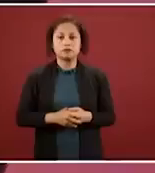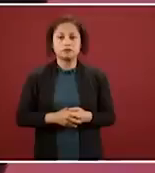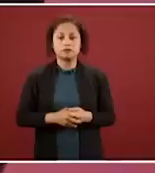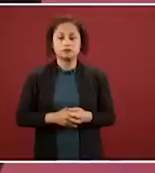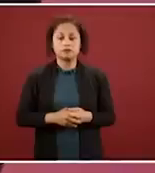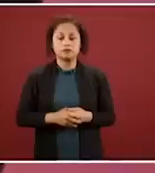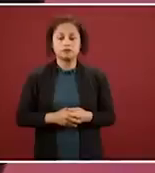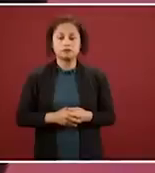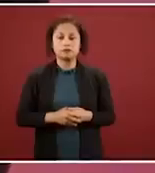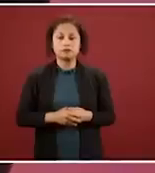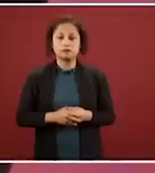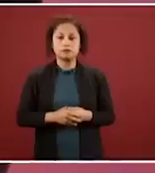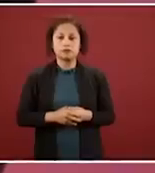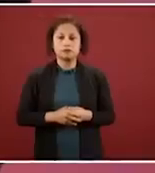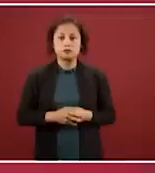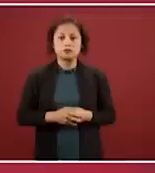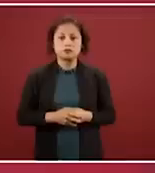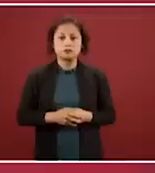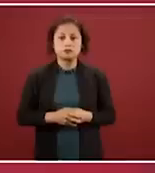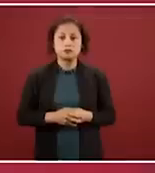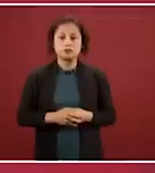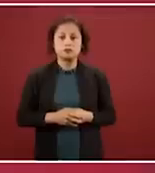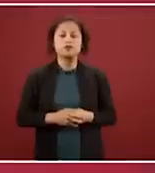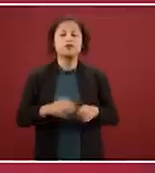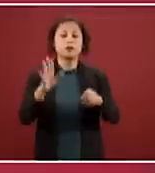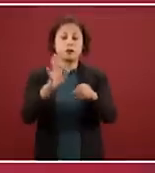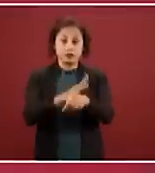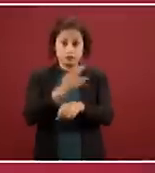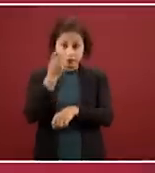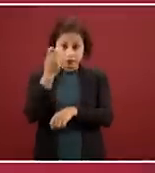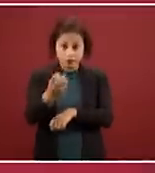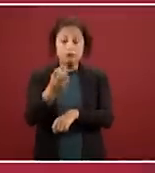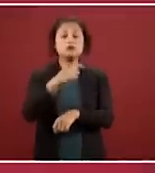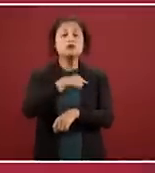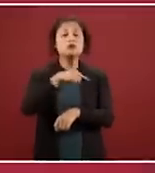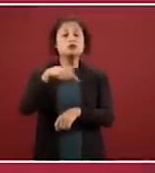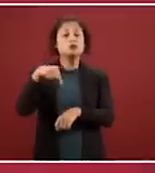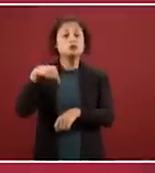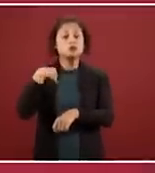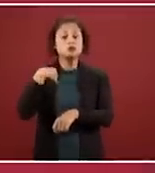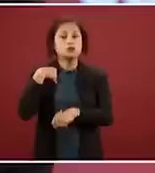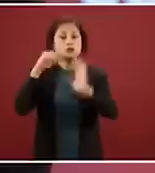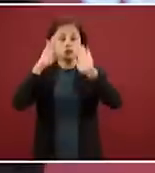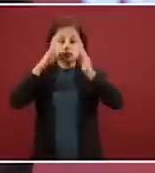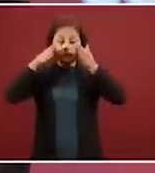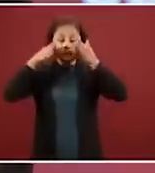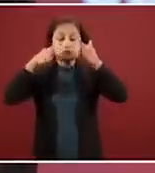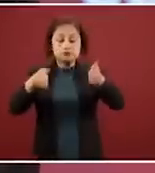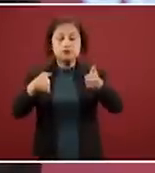Por eso también estamos dando atención especial donde tenemos